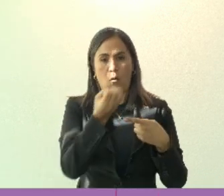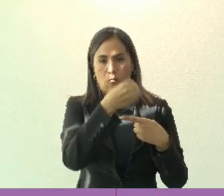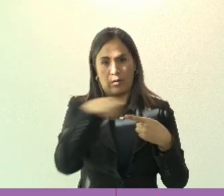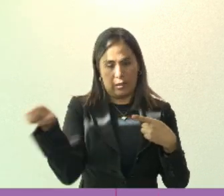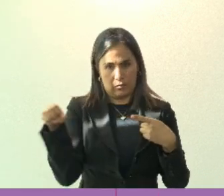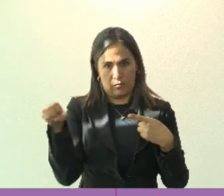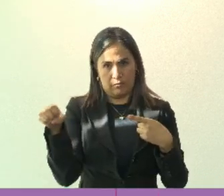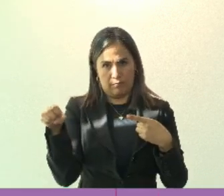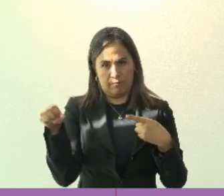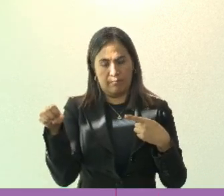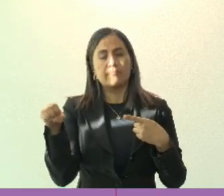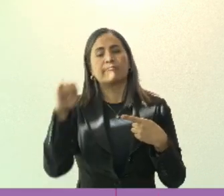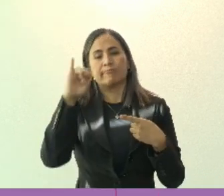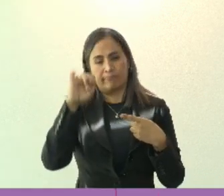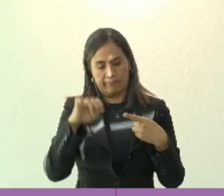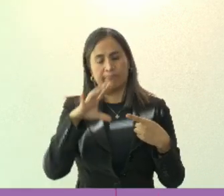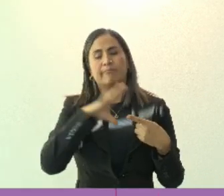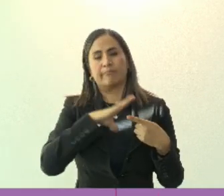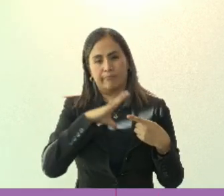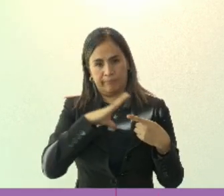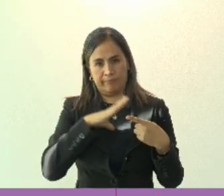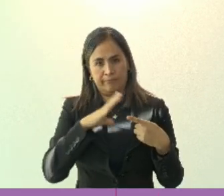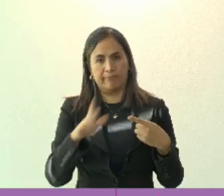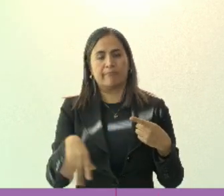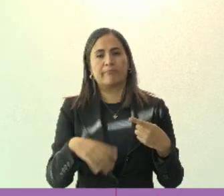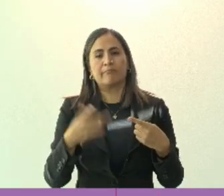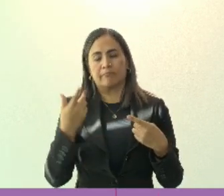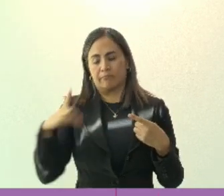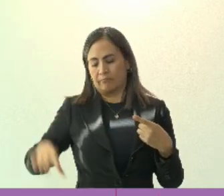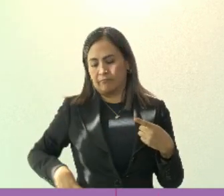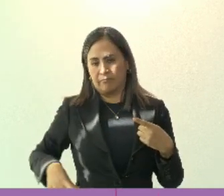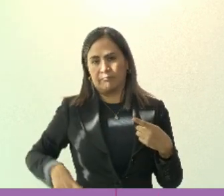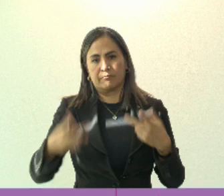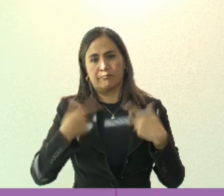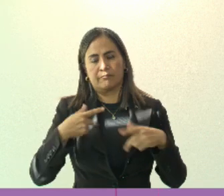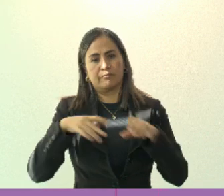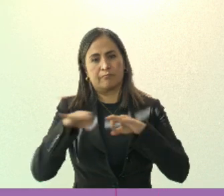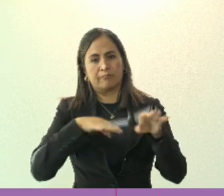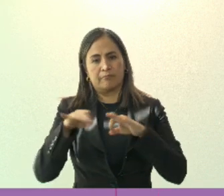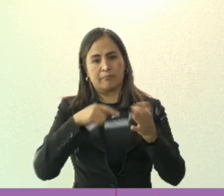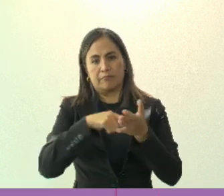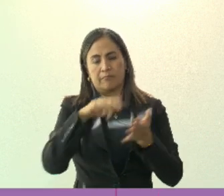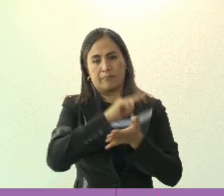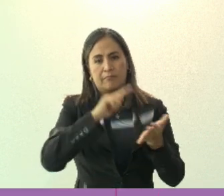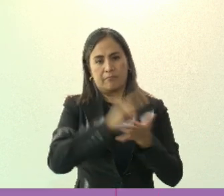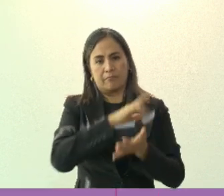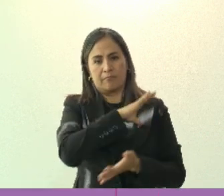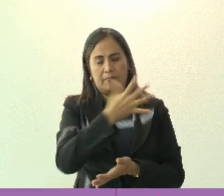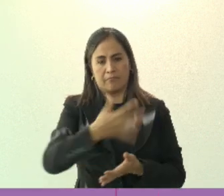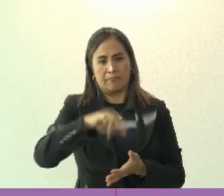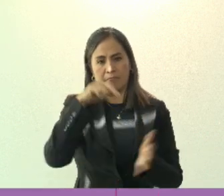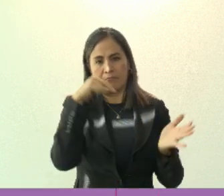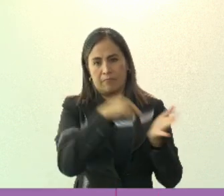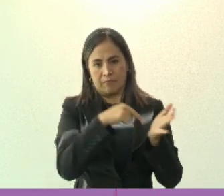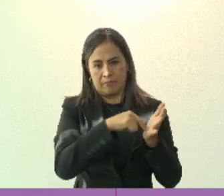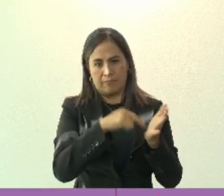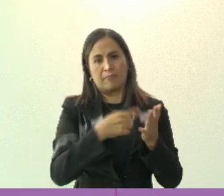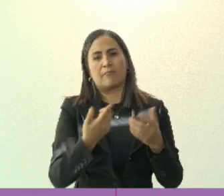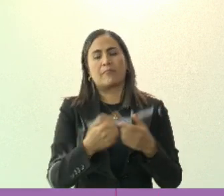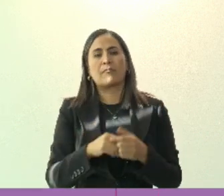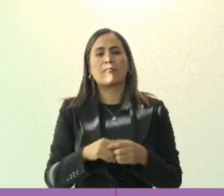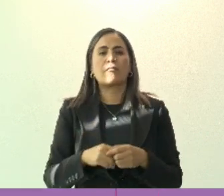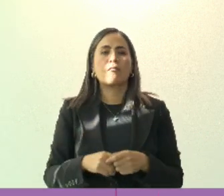La obligación la tienen o la tenemos los servidores públicos. Están contenidas en la Ley General de Responsabilidades Administrativas, en la